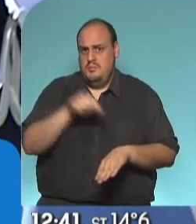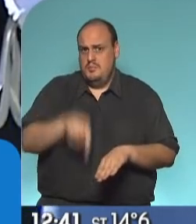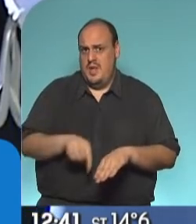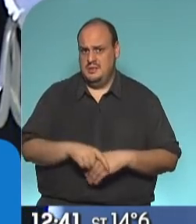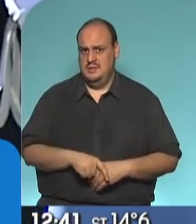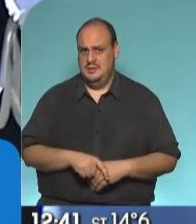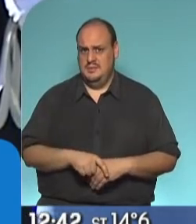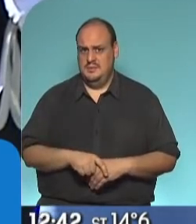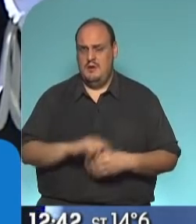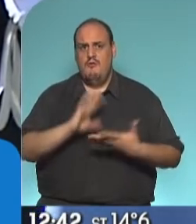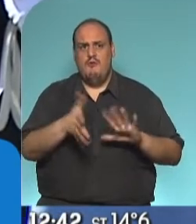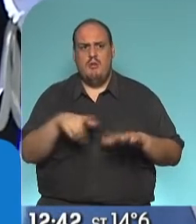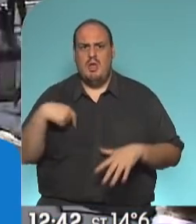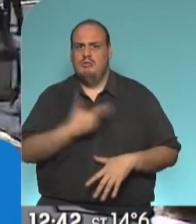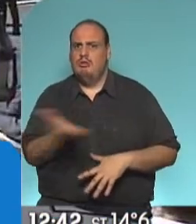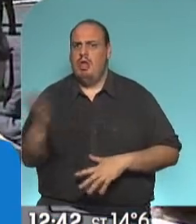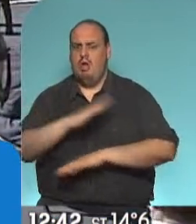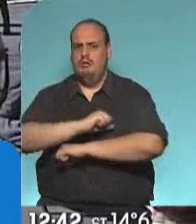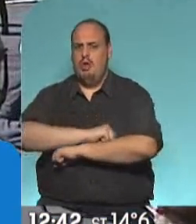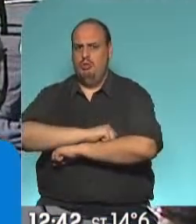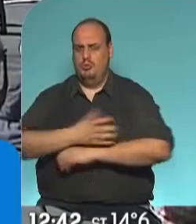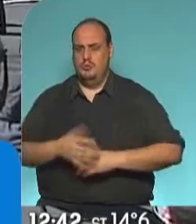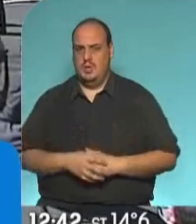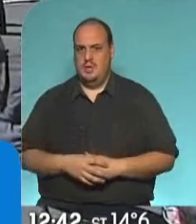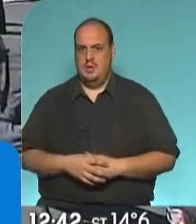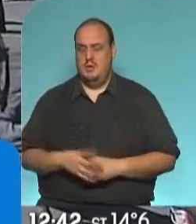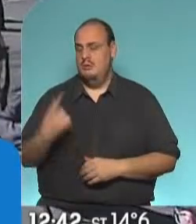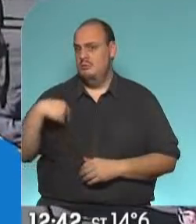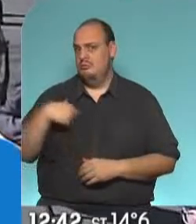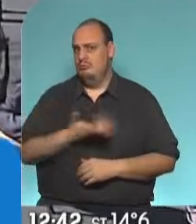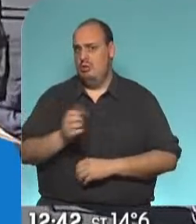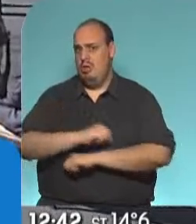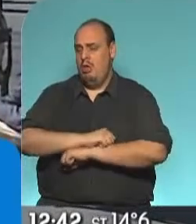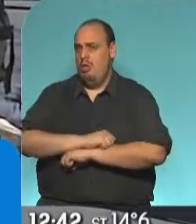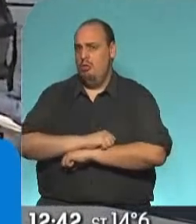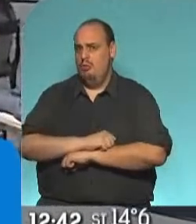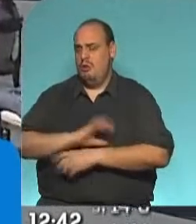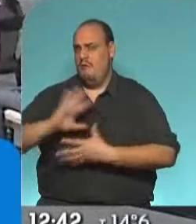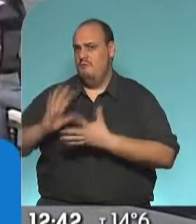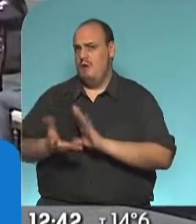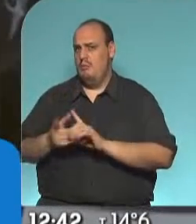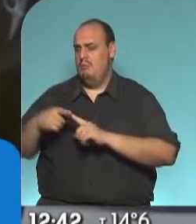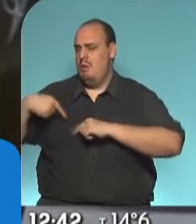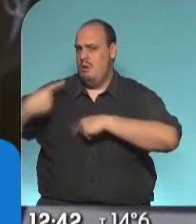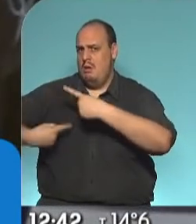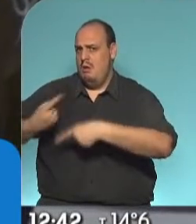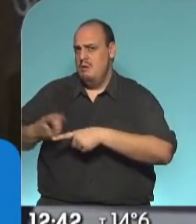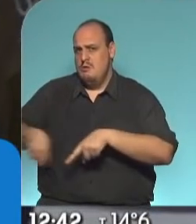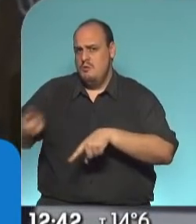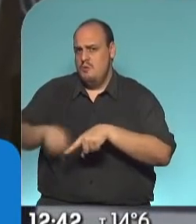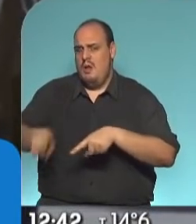de un modo de actuar de nuestra sociedad. Cómo ha permanecido constante ese modo de proceder,